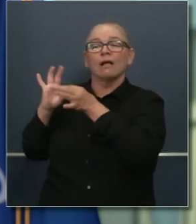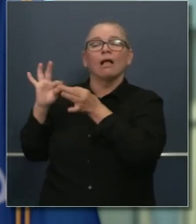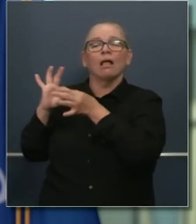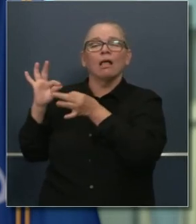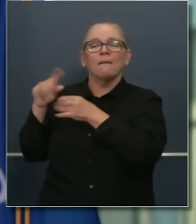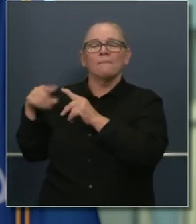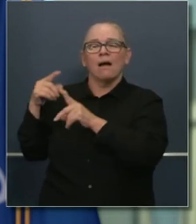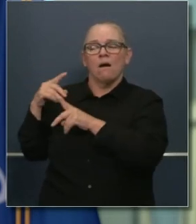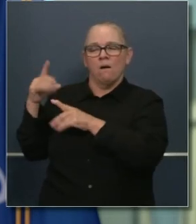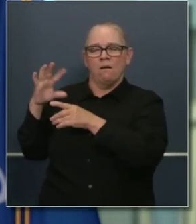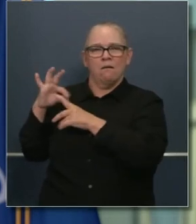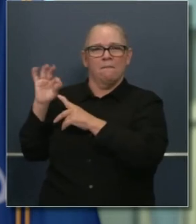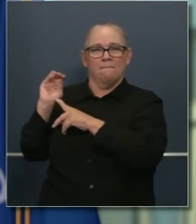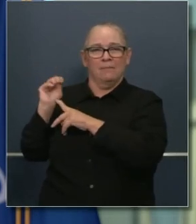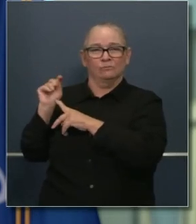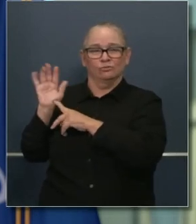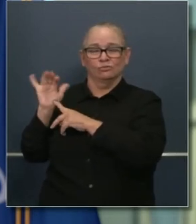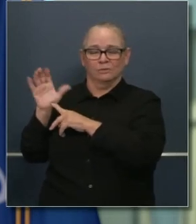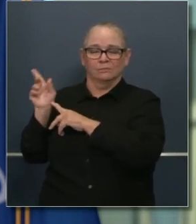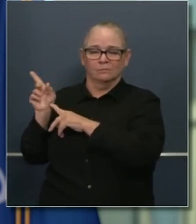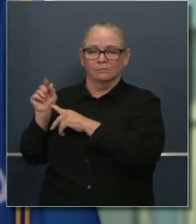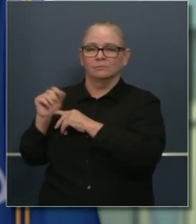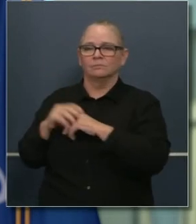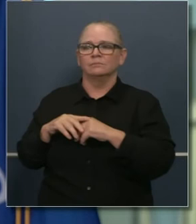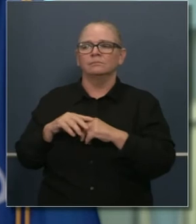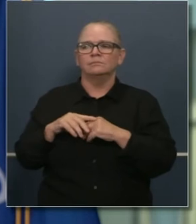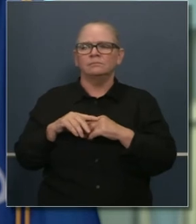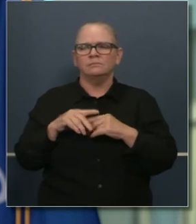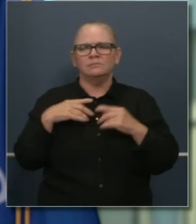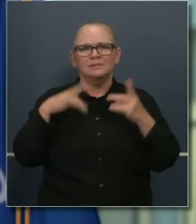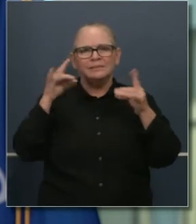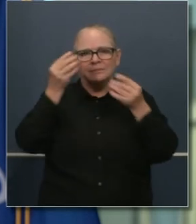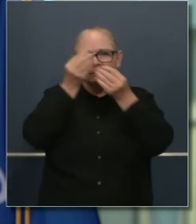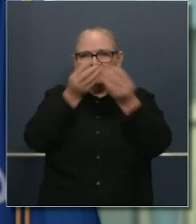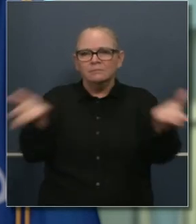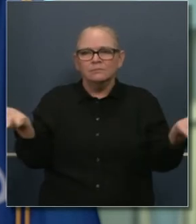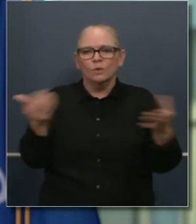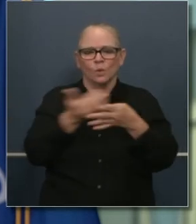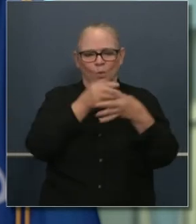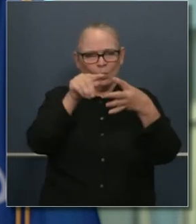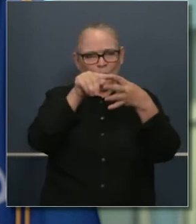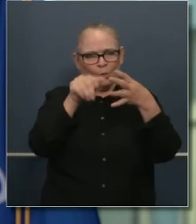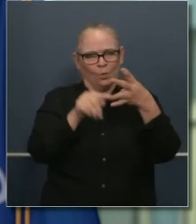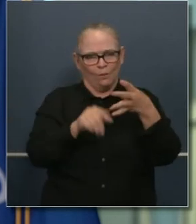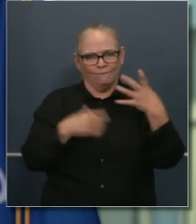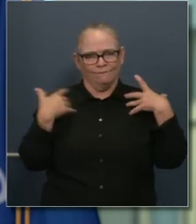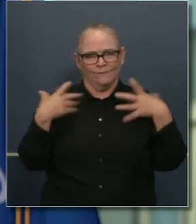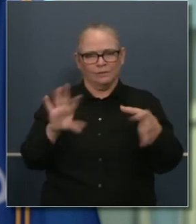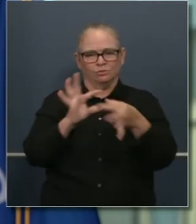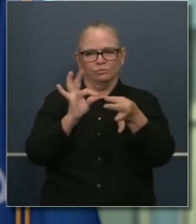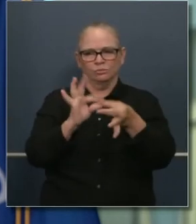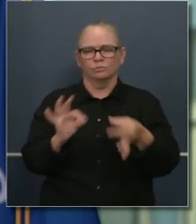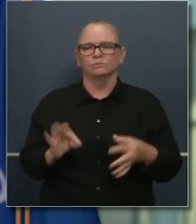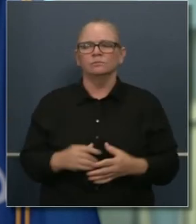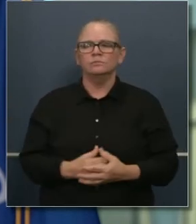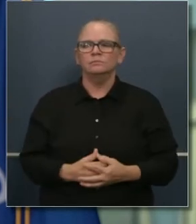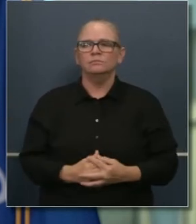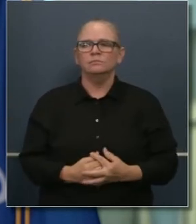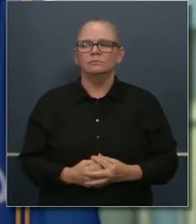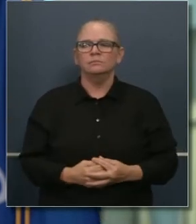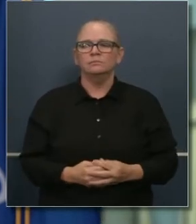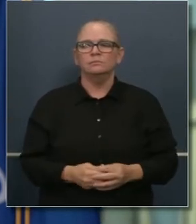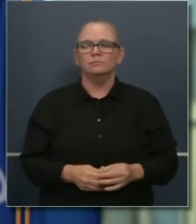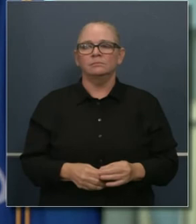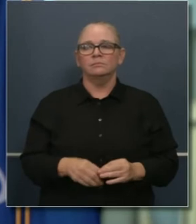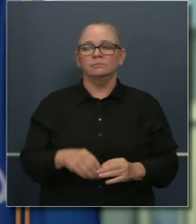medición él presentó hace unas cuantas semanas el nuevo estatus de marcas de colores lo presentamos en contra